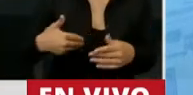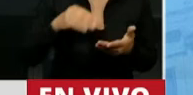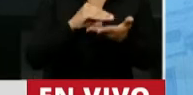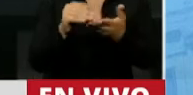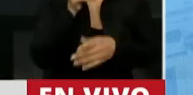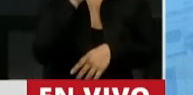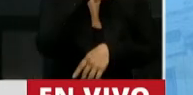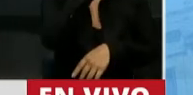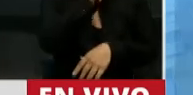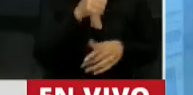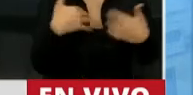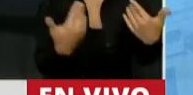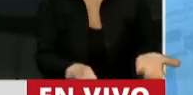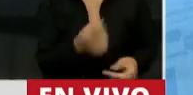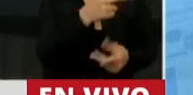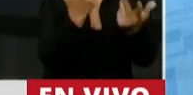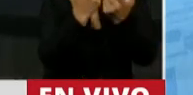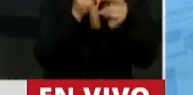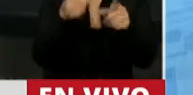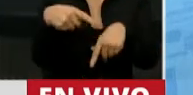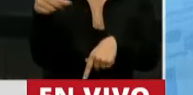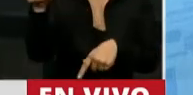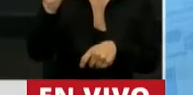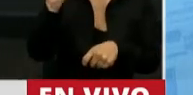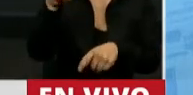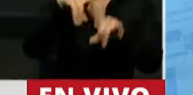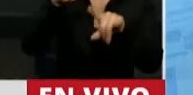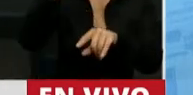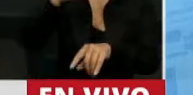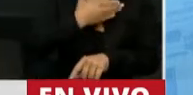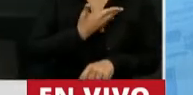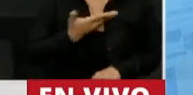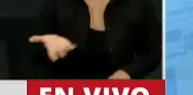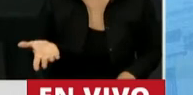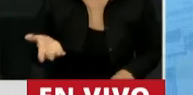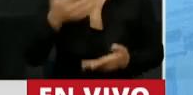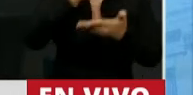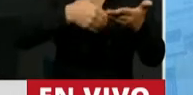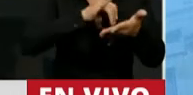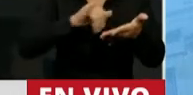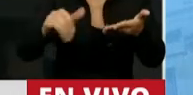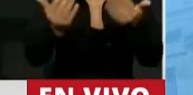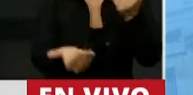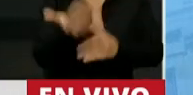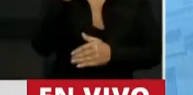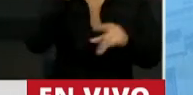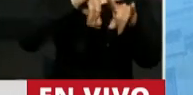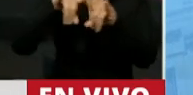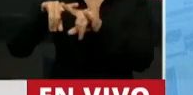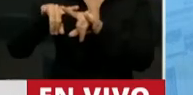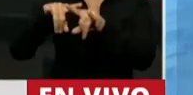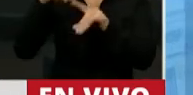que dialoga también, al diputado Wolf. El informe que está colgado en la página